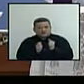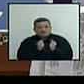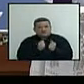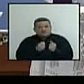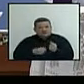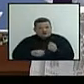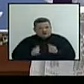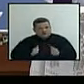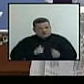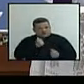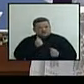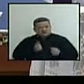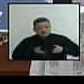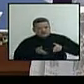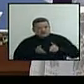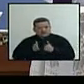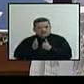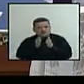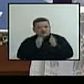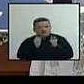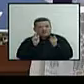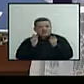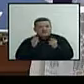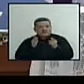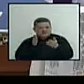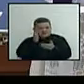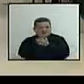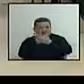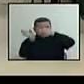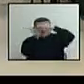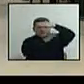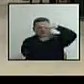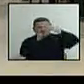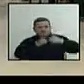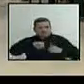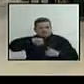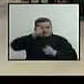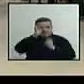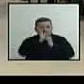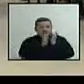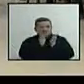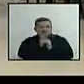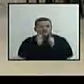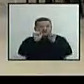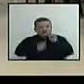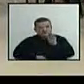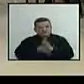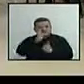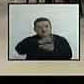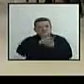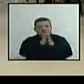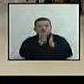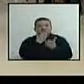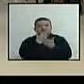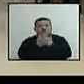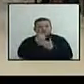provecho este camino hacia la Pascua del Señor. Podemos ir en paz.